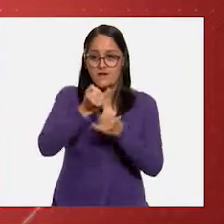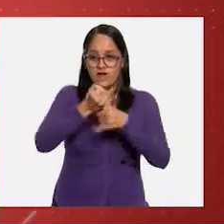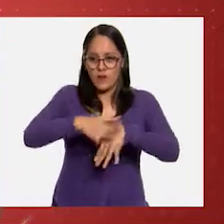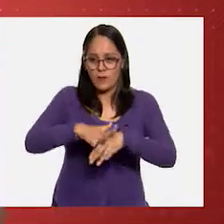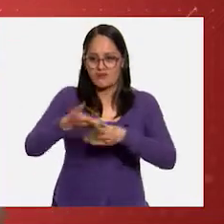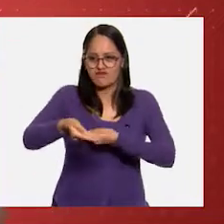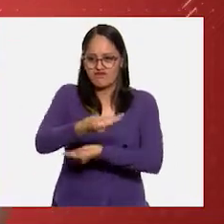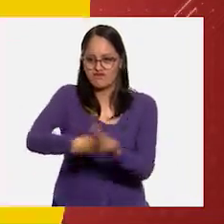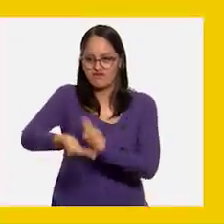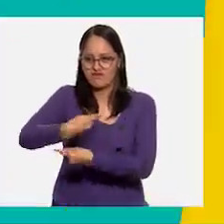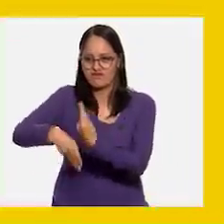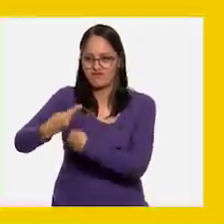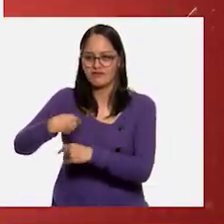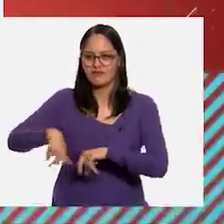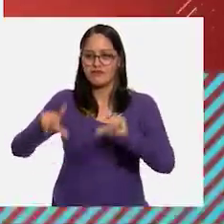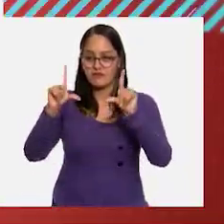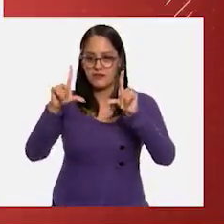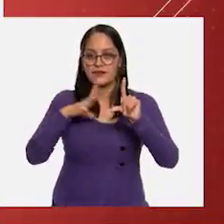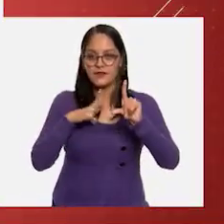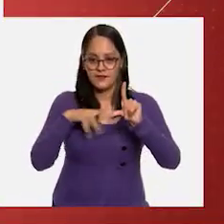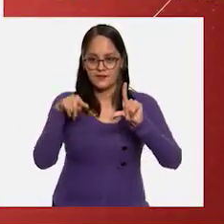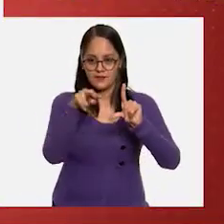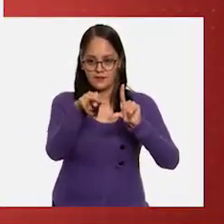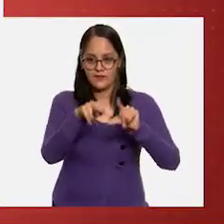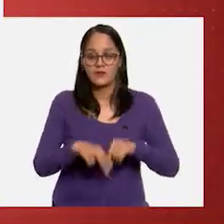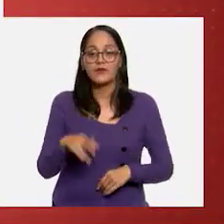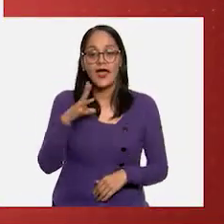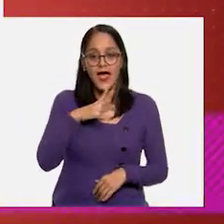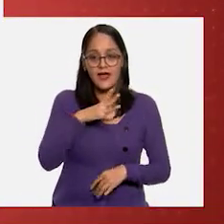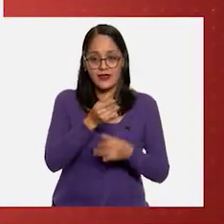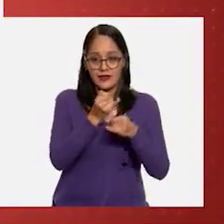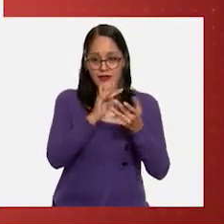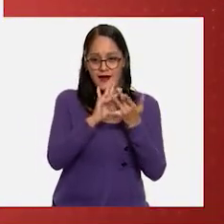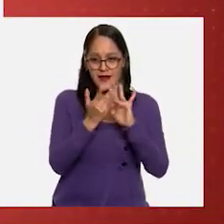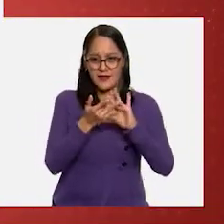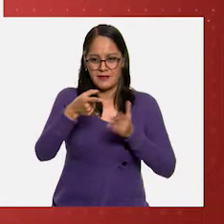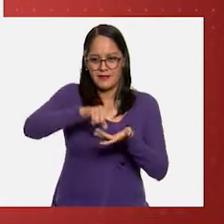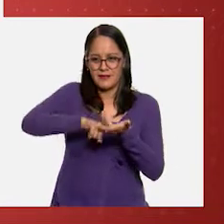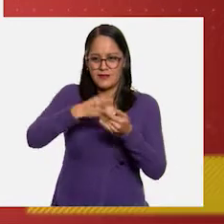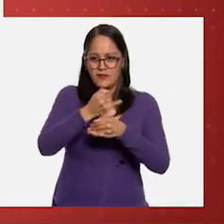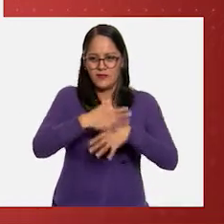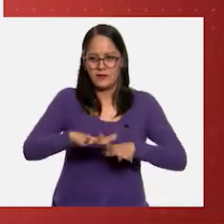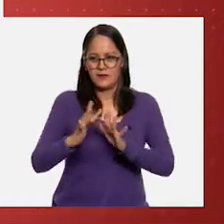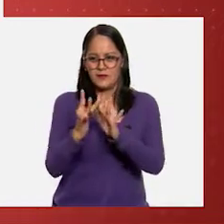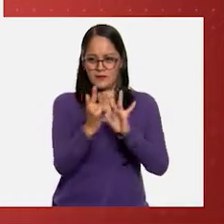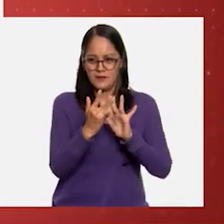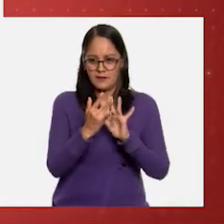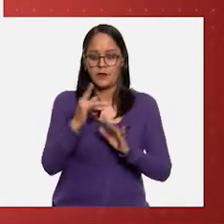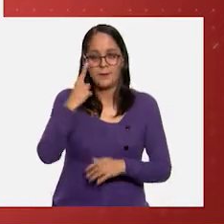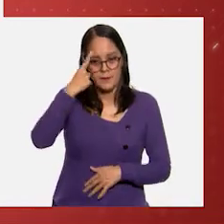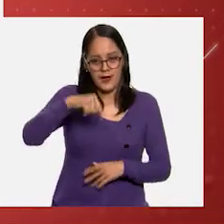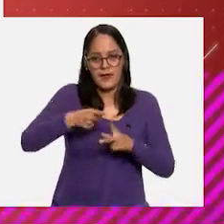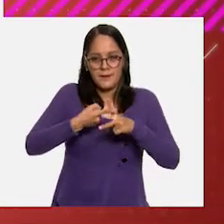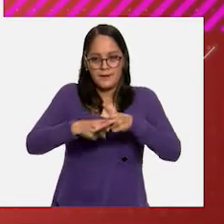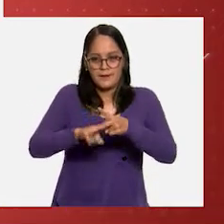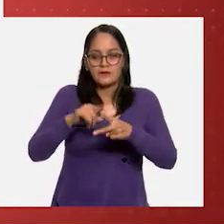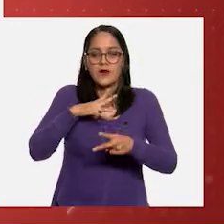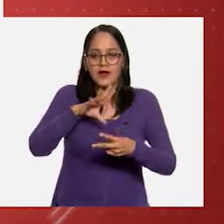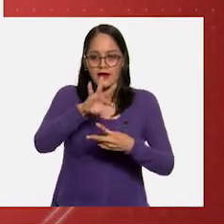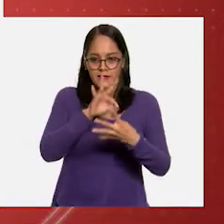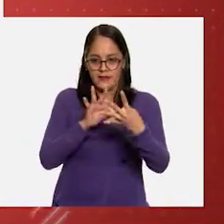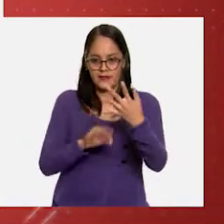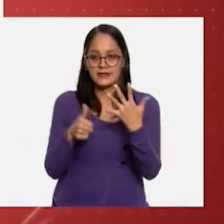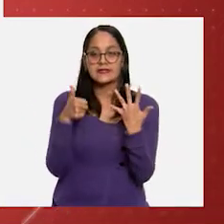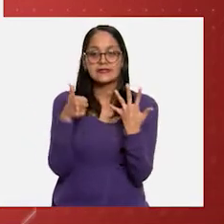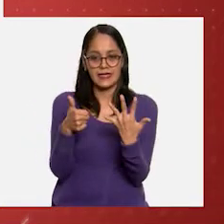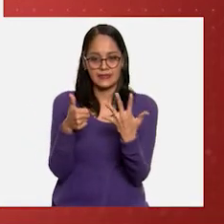que vemos en pantalla. Aquí tenemos la red de clasificación que resolveremos. Para comenzar, se plantean 6 números